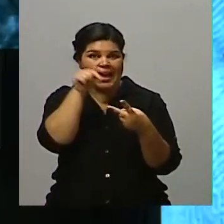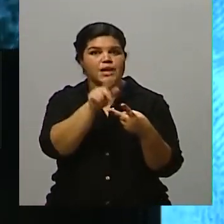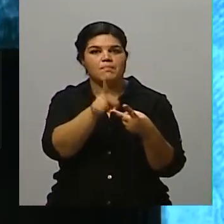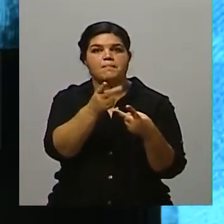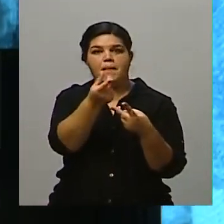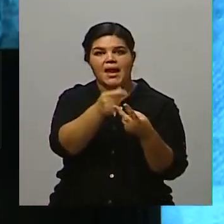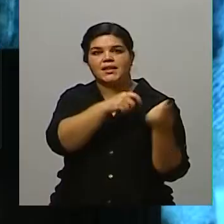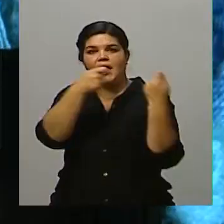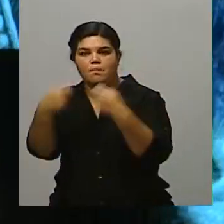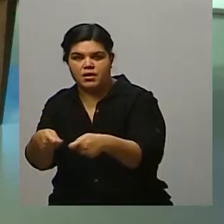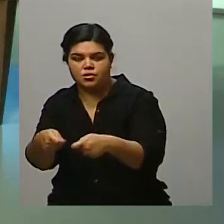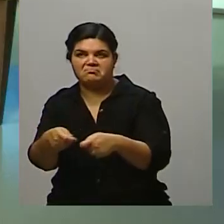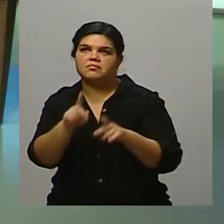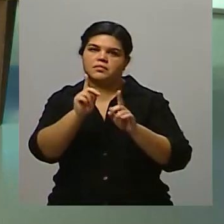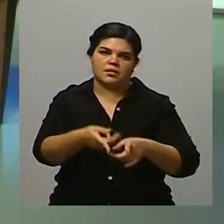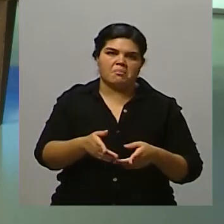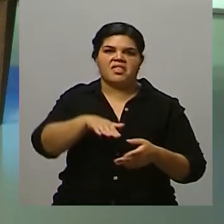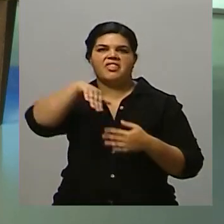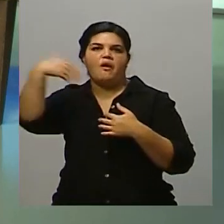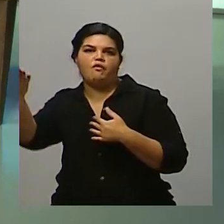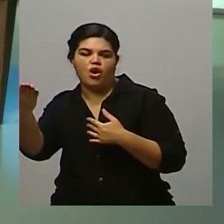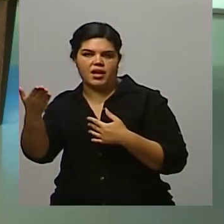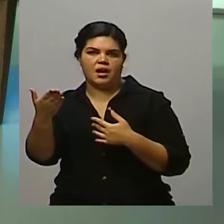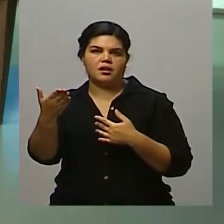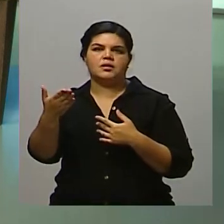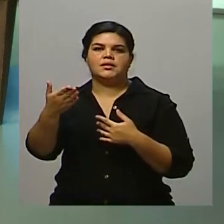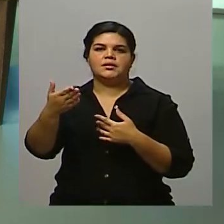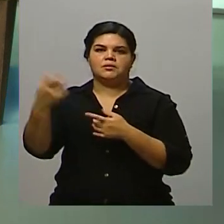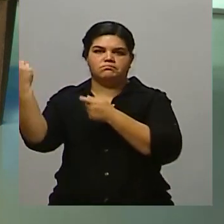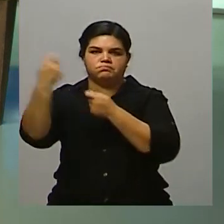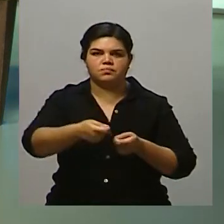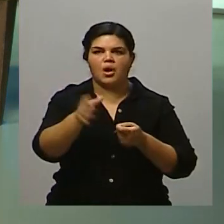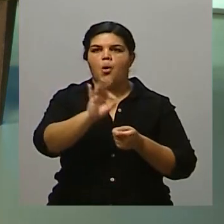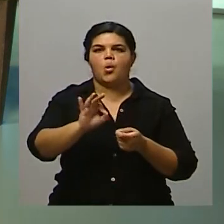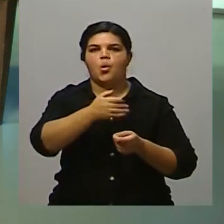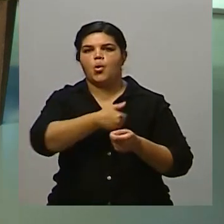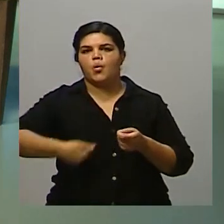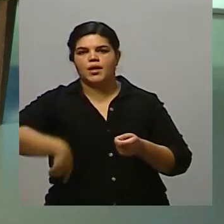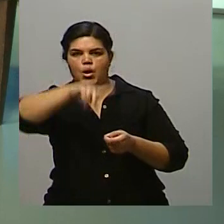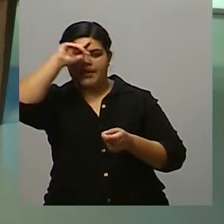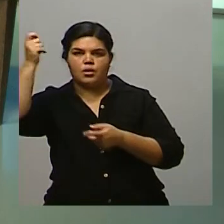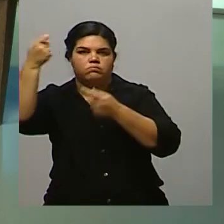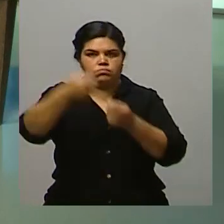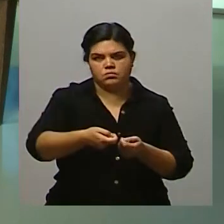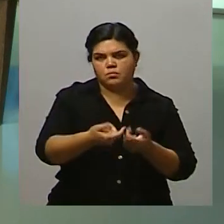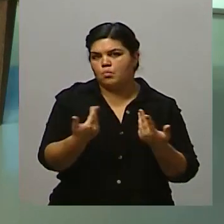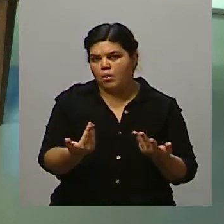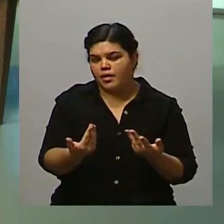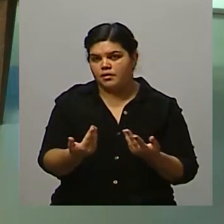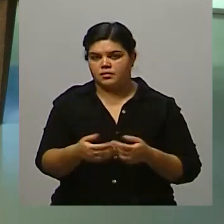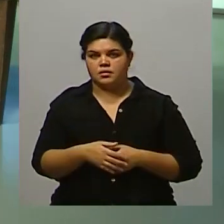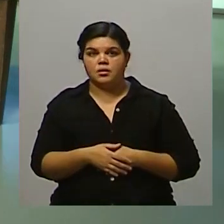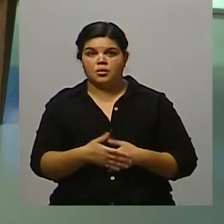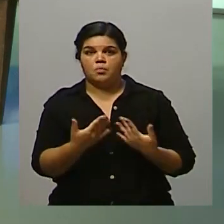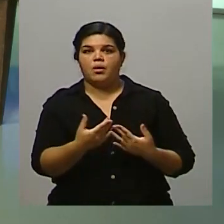crédito, de repente también el gobierno nacional, etcétera, etcétera. Pero es de crédito, desde el lugar del crédito, o